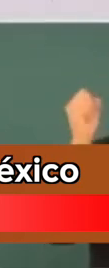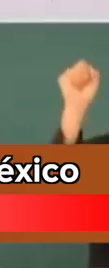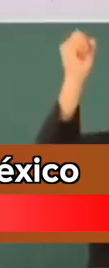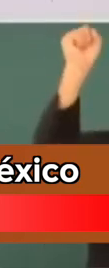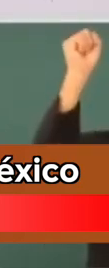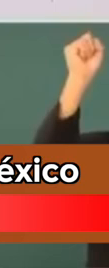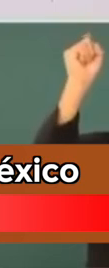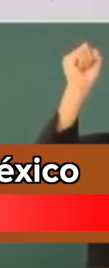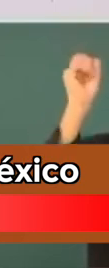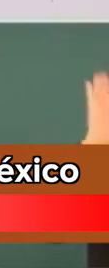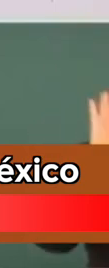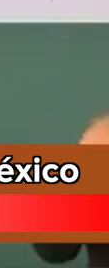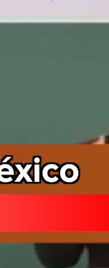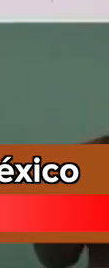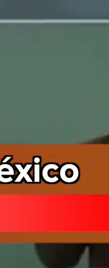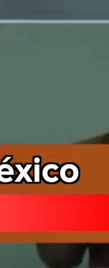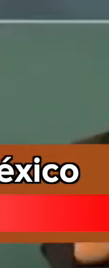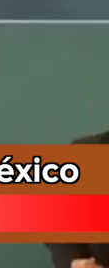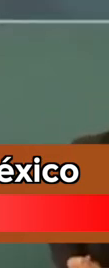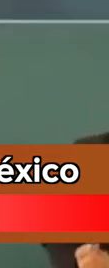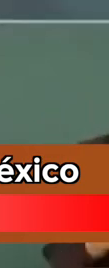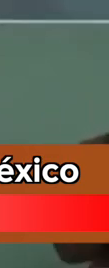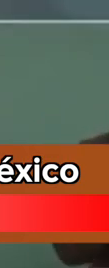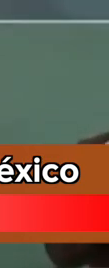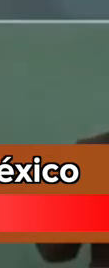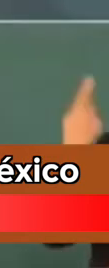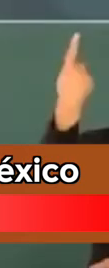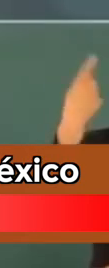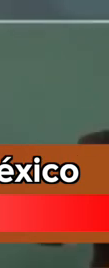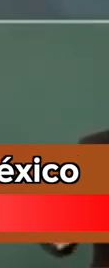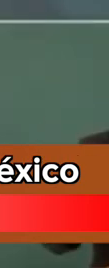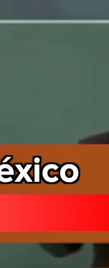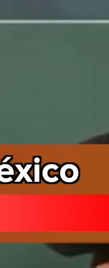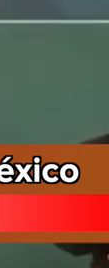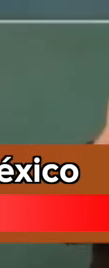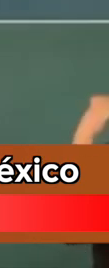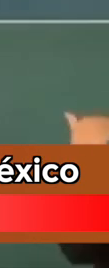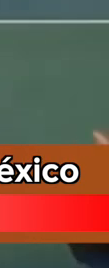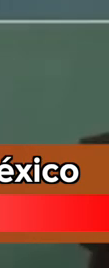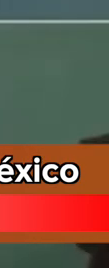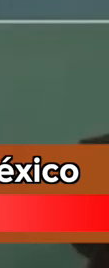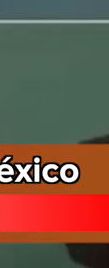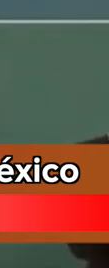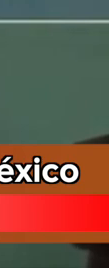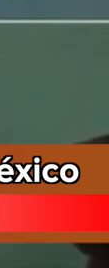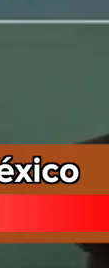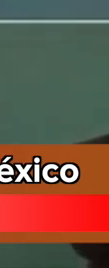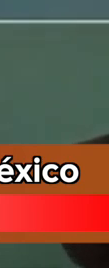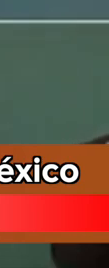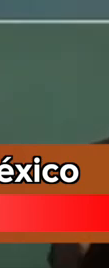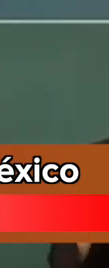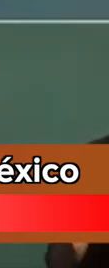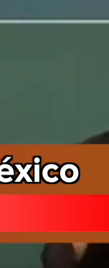decisión. Yo ordené que se detuviera ese operativo